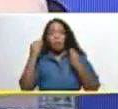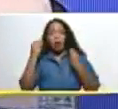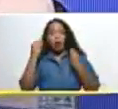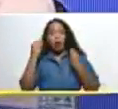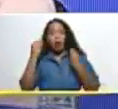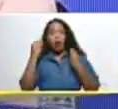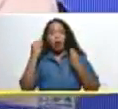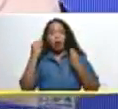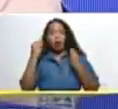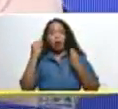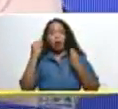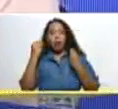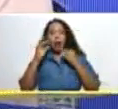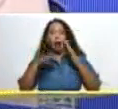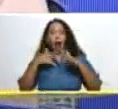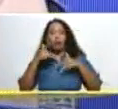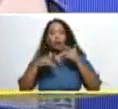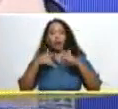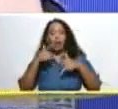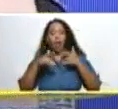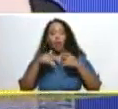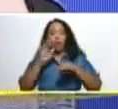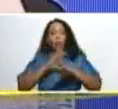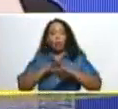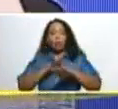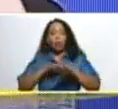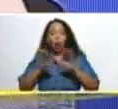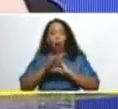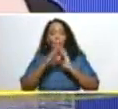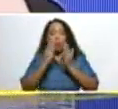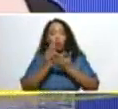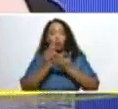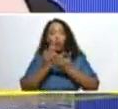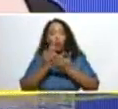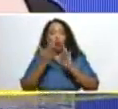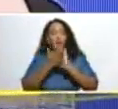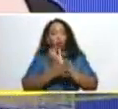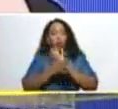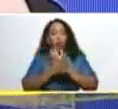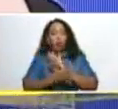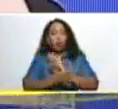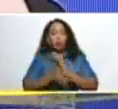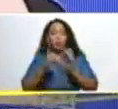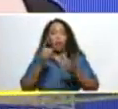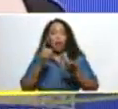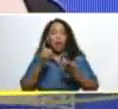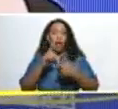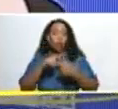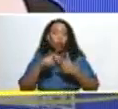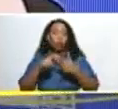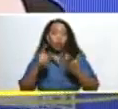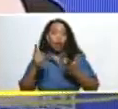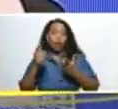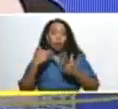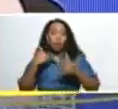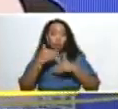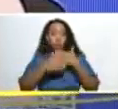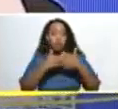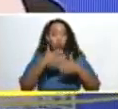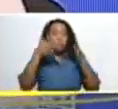eventos que se venían desarrollando en el mundo. Queríamos entonces formar y hemos ido formando a través de nuestra